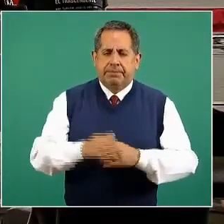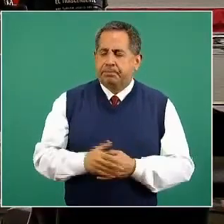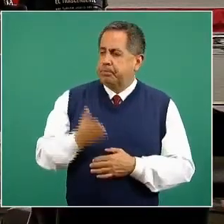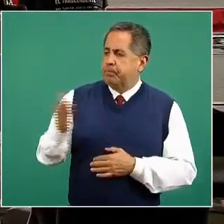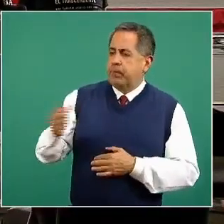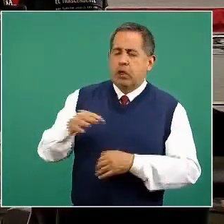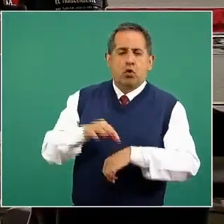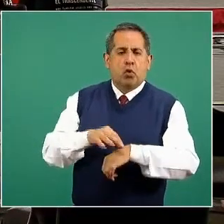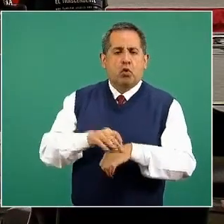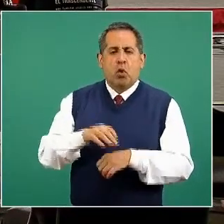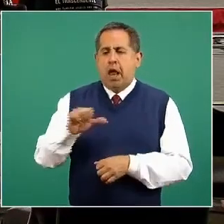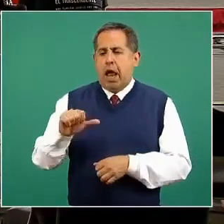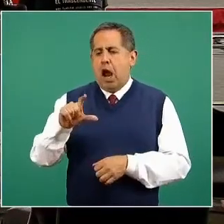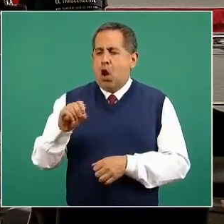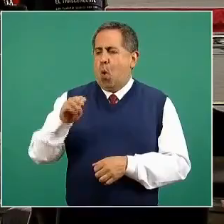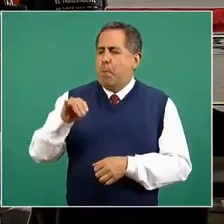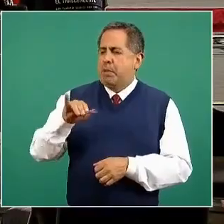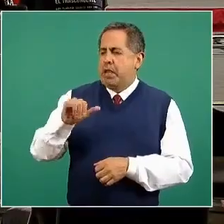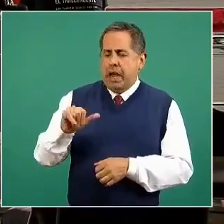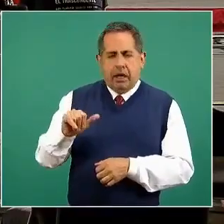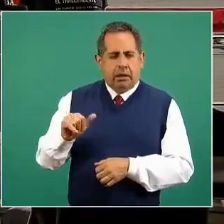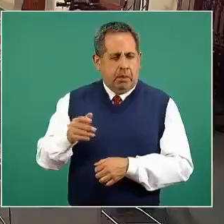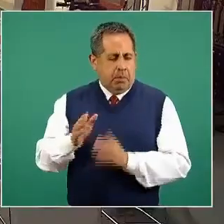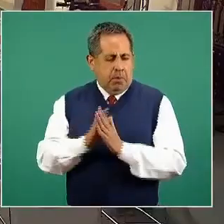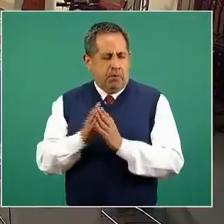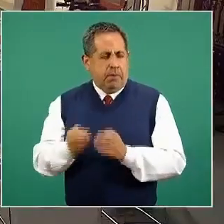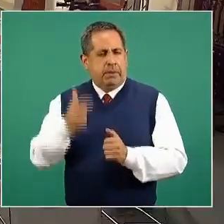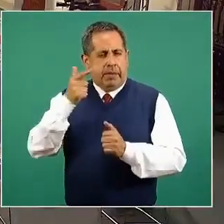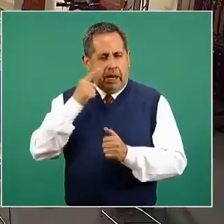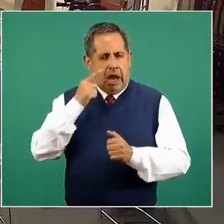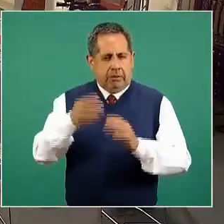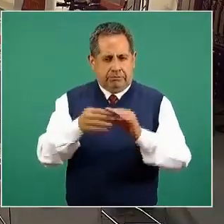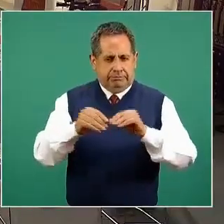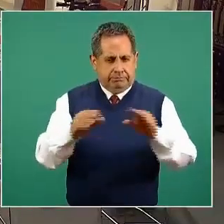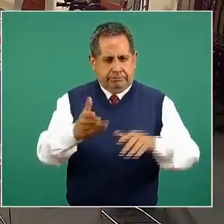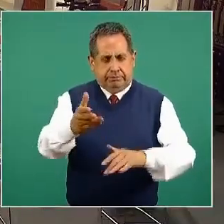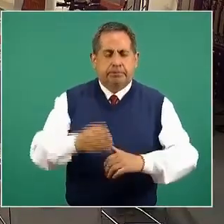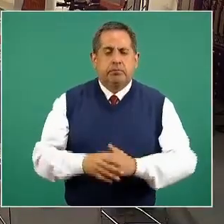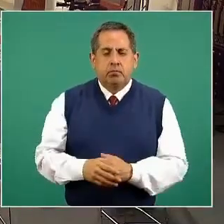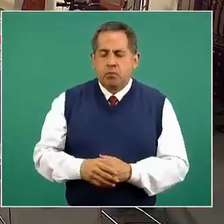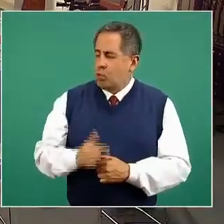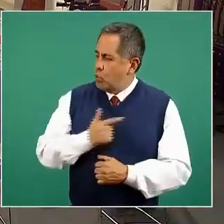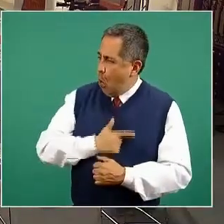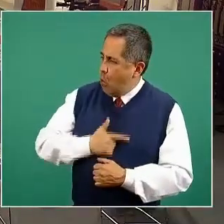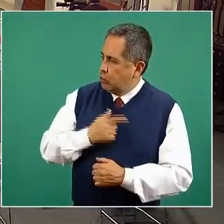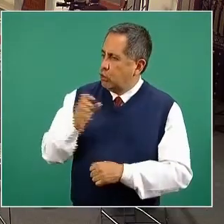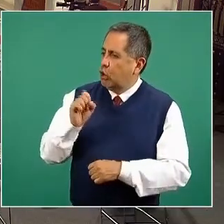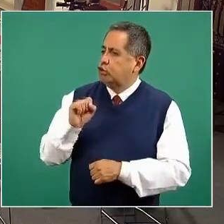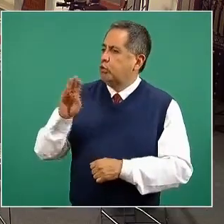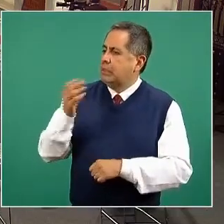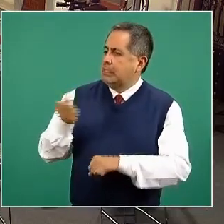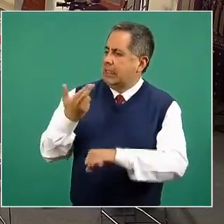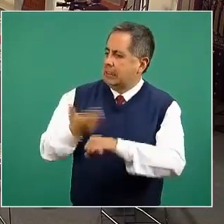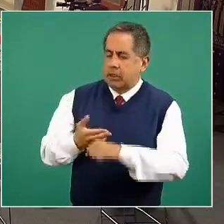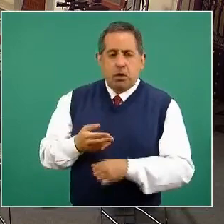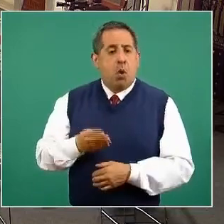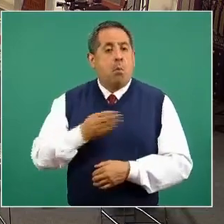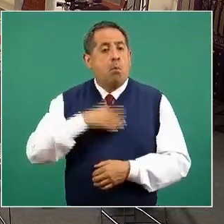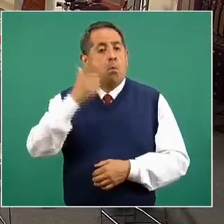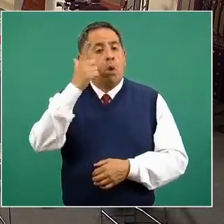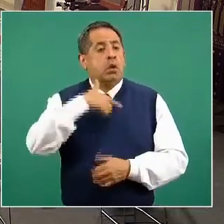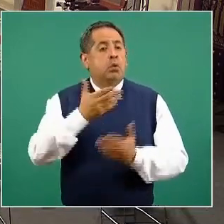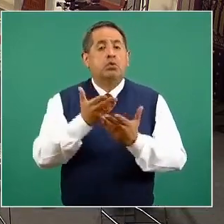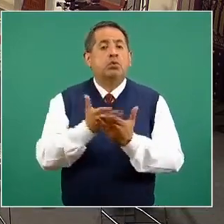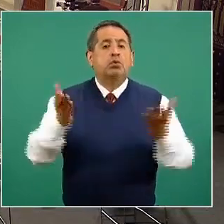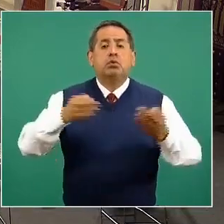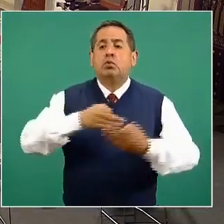general de epidemiología, si es tan amable de presentar el primer segmento. Con mucho gusto, señor subsecretario. Muy buenas noches también con todas